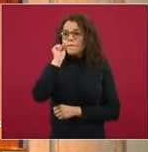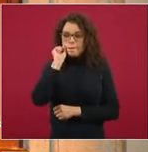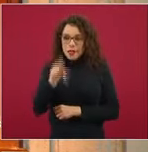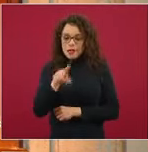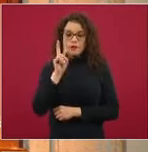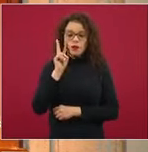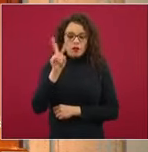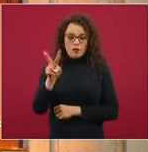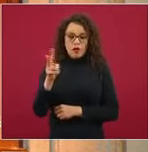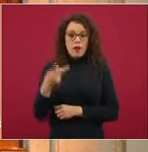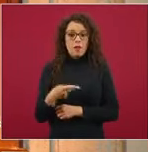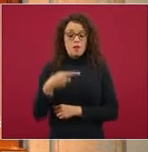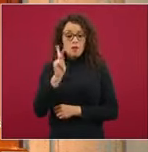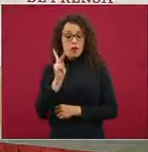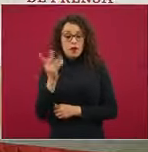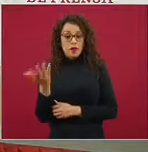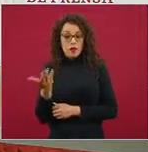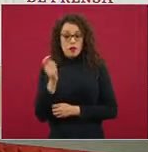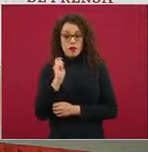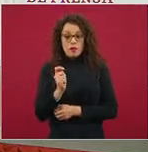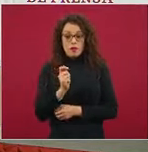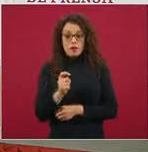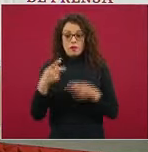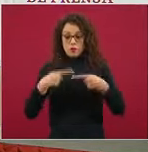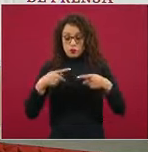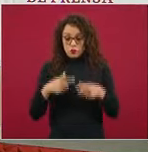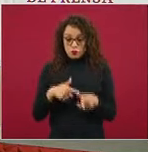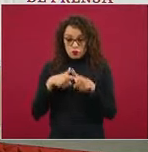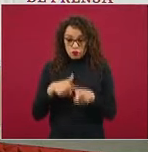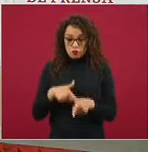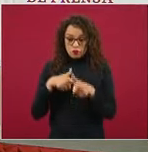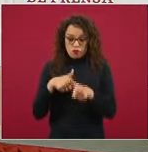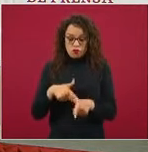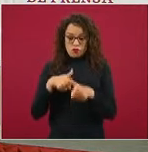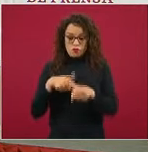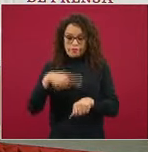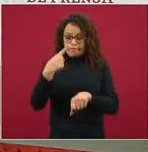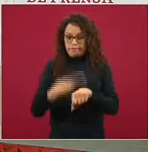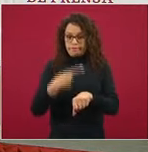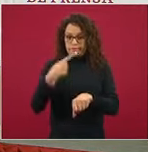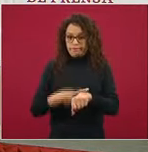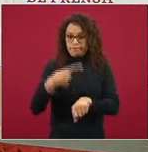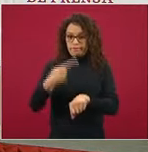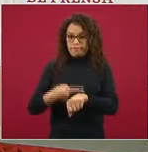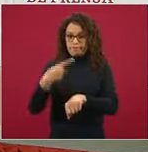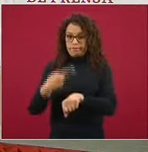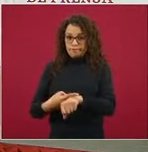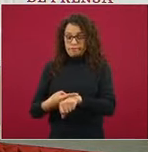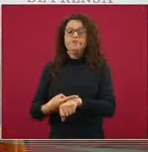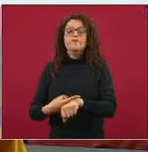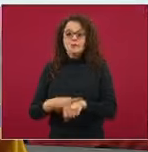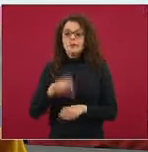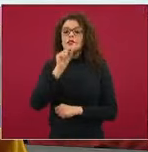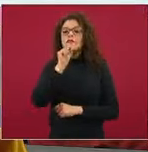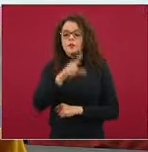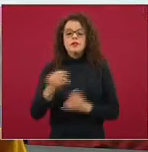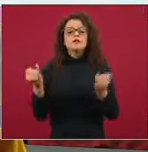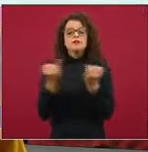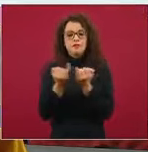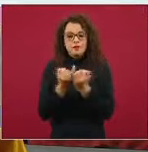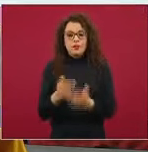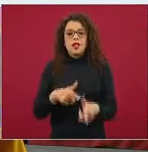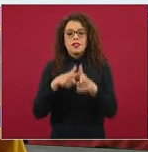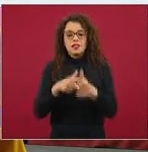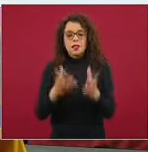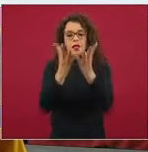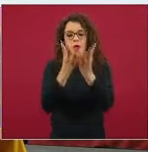aquí con la ventaja que, así como las personas continúan enfermando de COVID-19, también continúan recuperándose, y para el día de